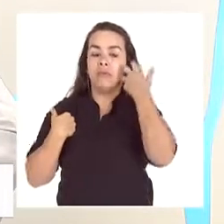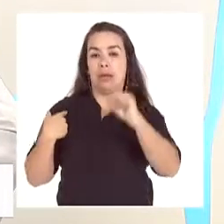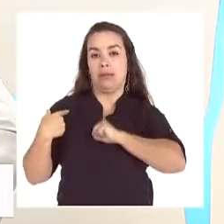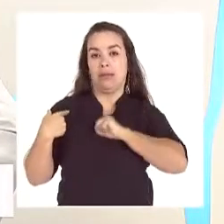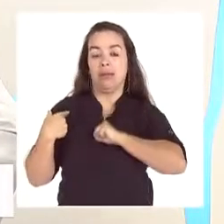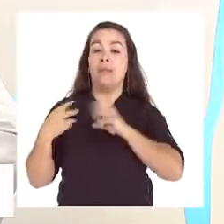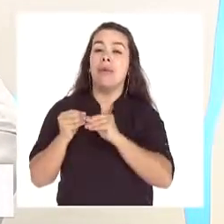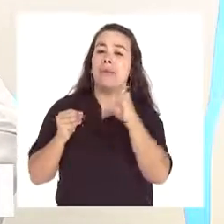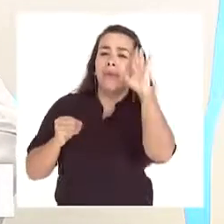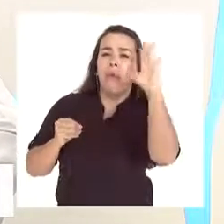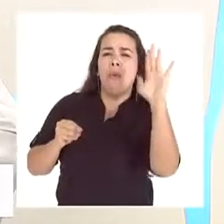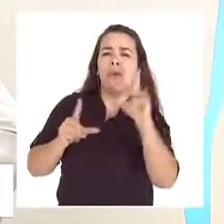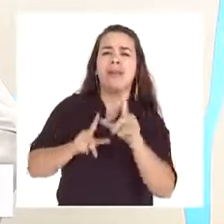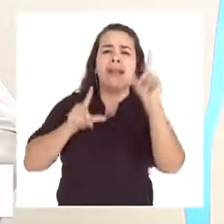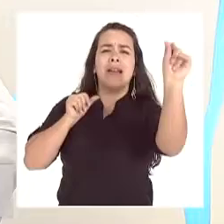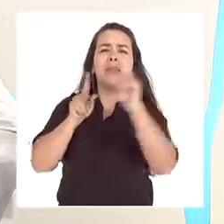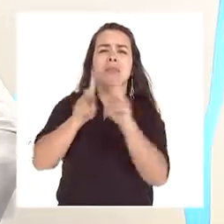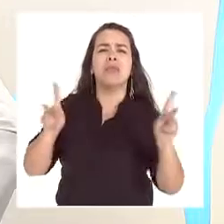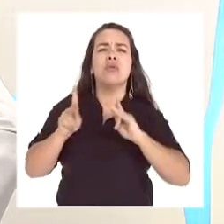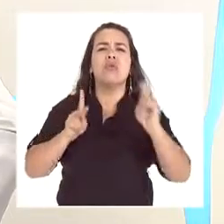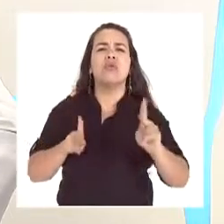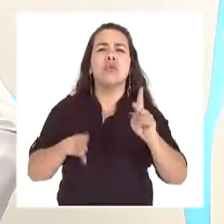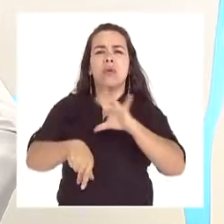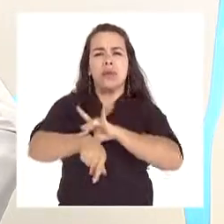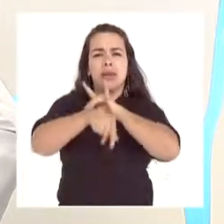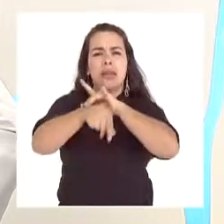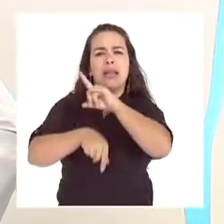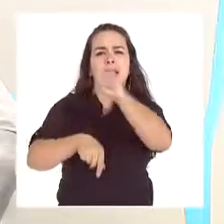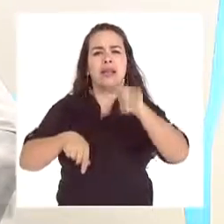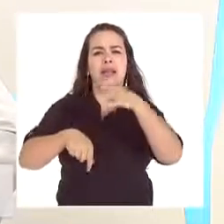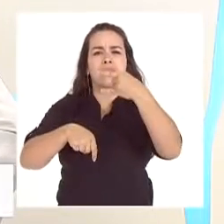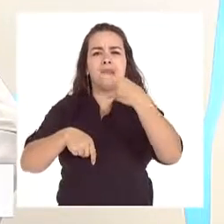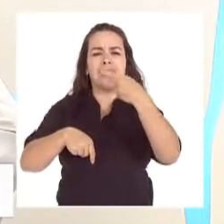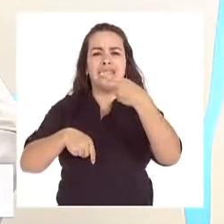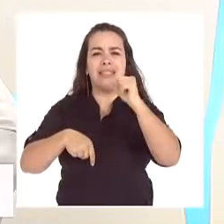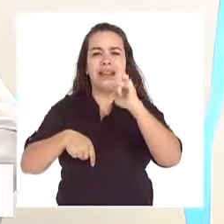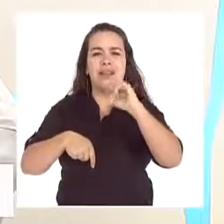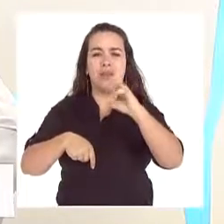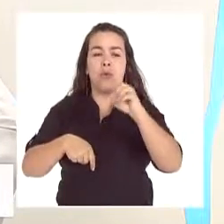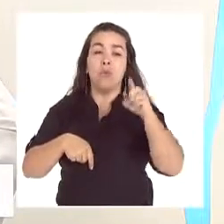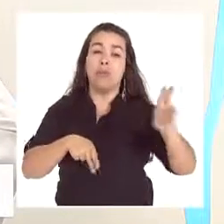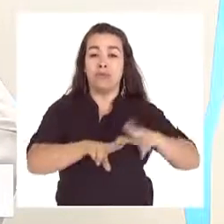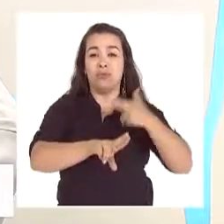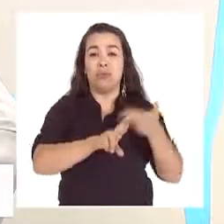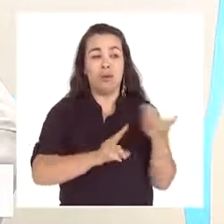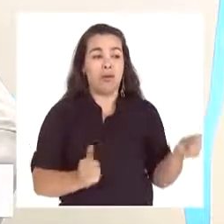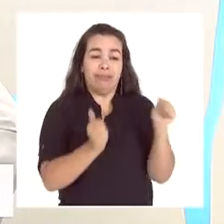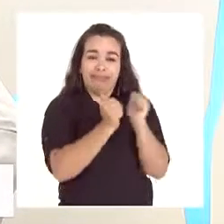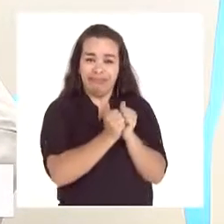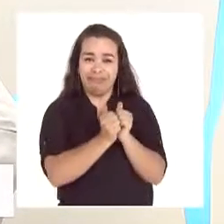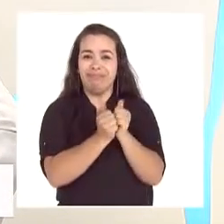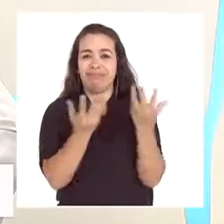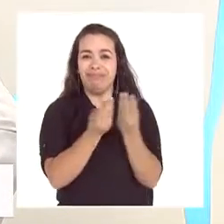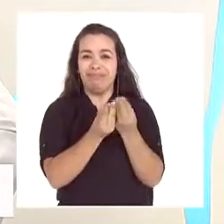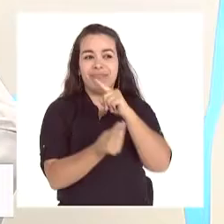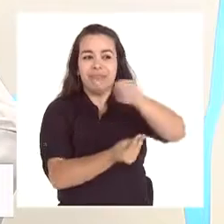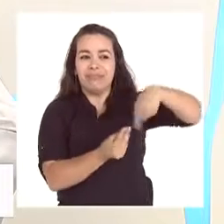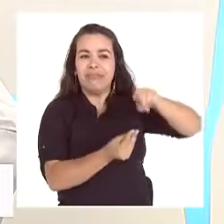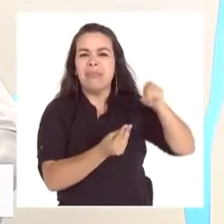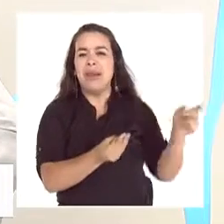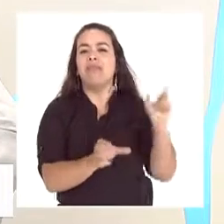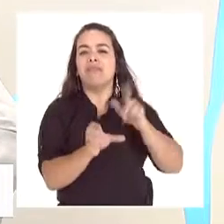en la distancia a todas las personas de la Clínica Chayo, donde nos ven también, y a mi sobrino, que hace parte del equipo de